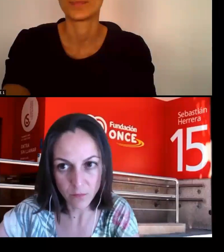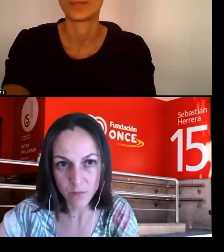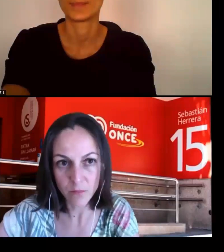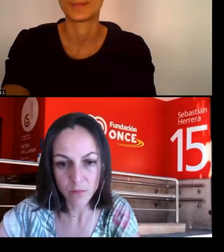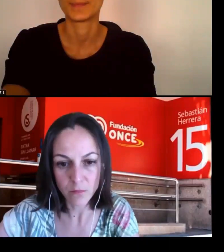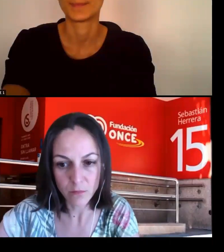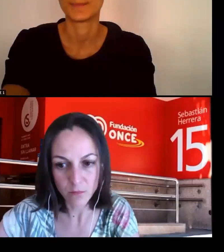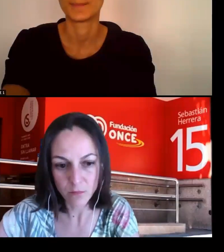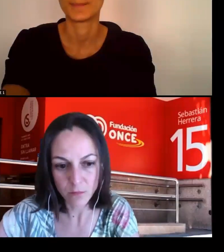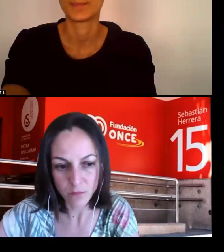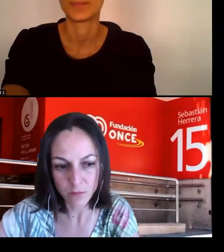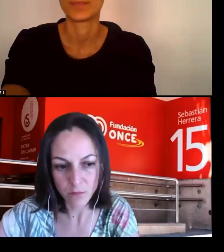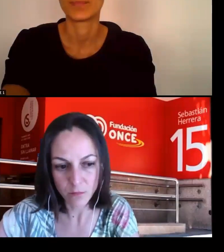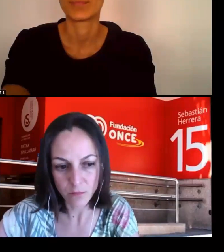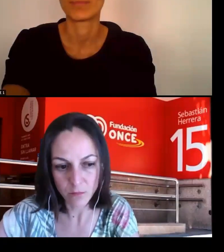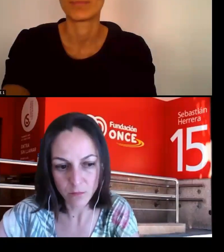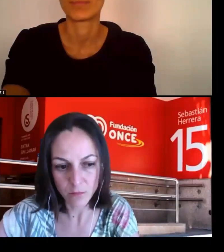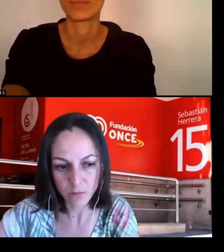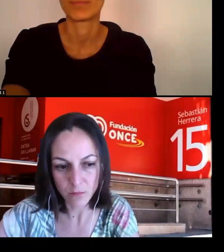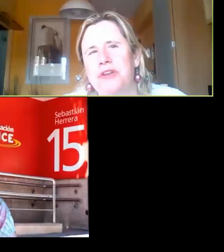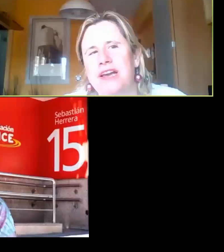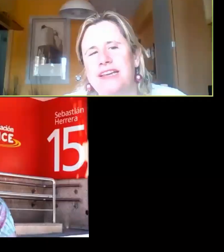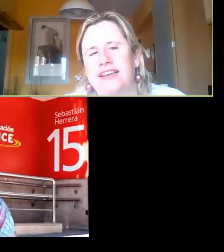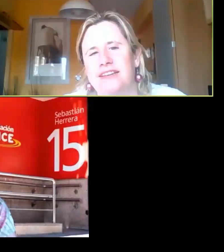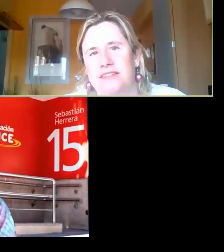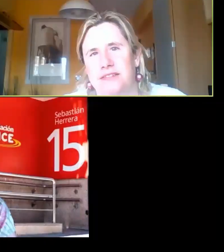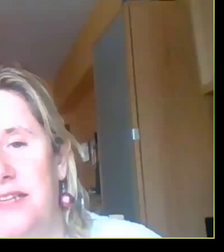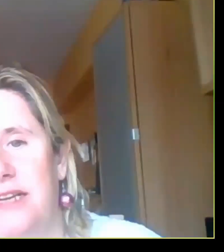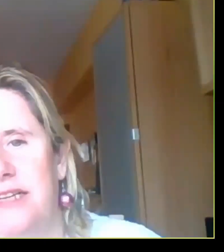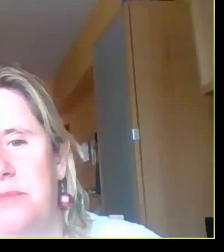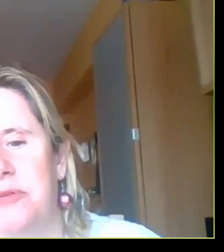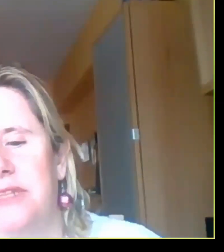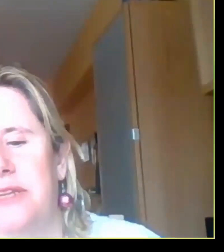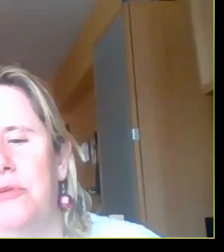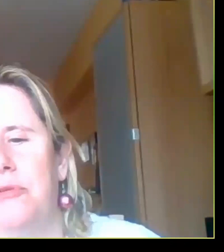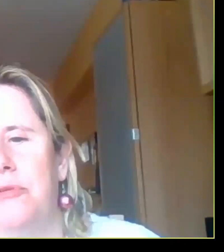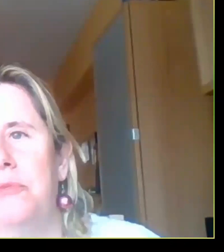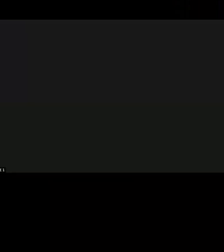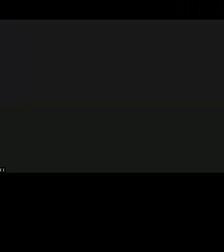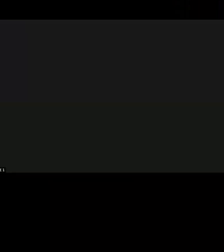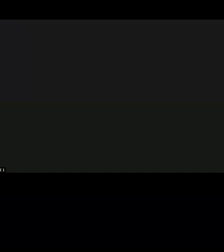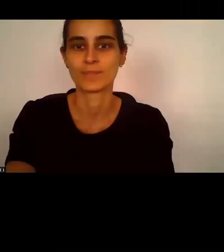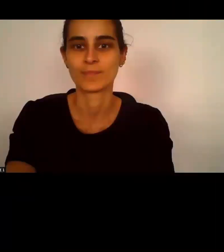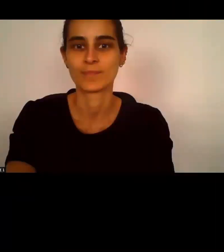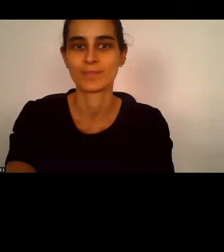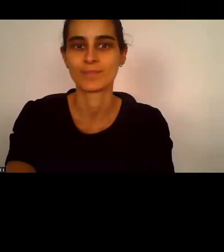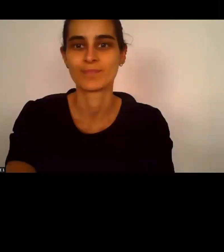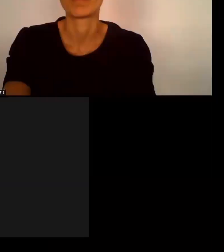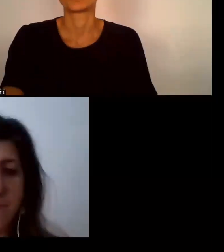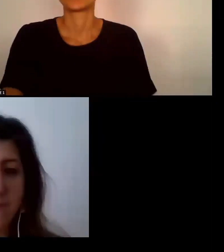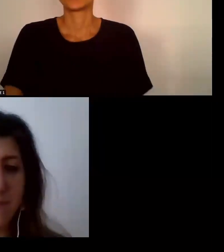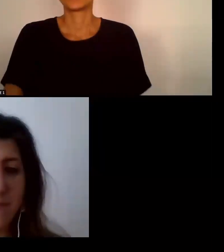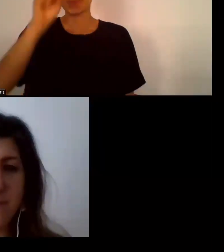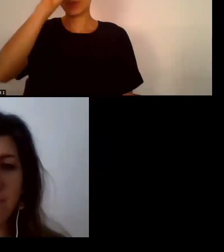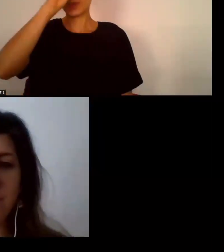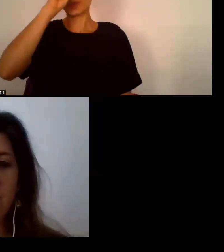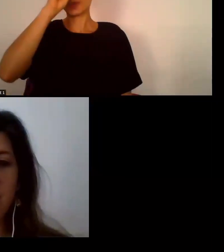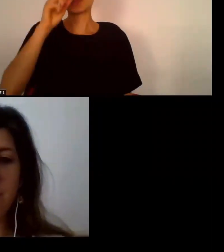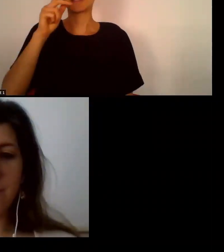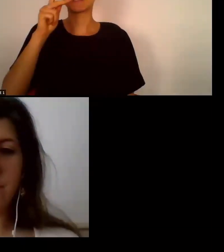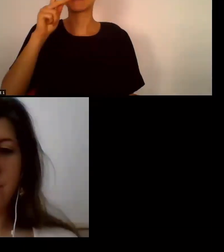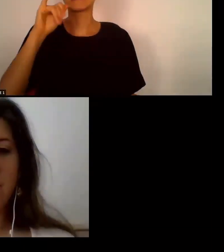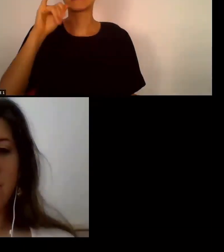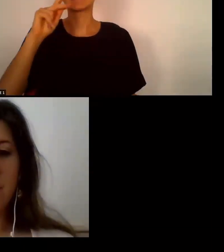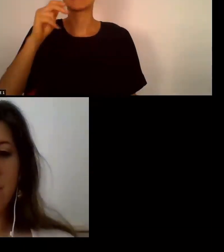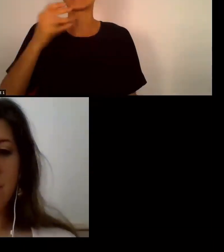yo no sé, Quique, lo que aportarás a los demás. Desde luego hoy aquí diría que has aportado muchísimo. A mí por lo menos y estoy segura